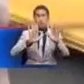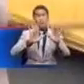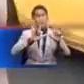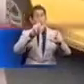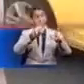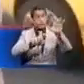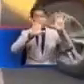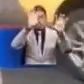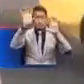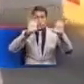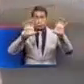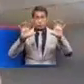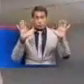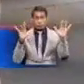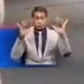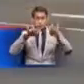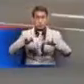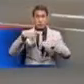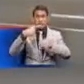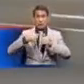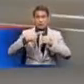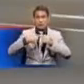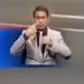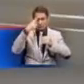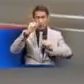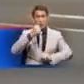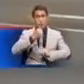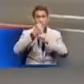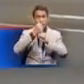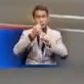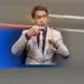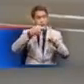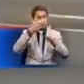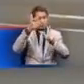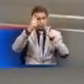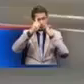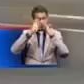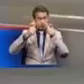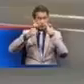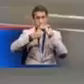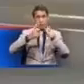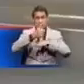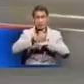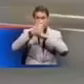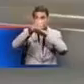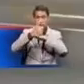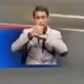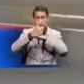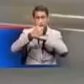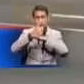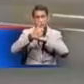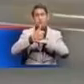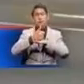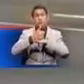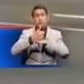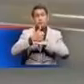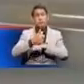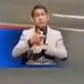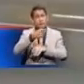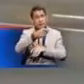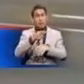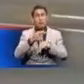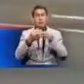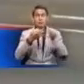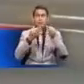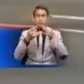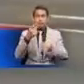provincias llegarán hacia la ciudad de Quito para mostrar su respaldo a la fiscal general del Estado. Aquí parte de las declaraciones de quienes participaron